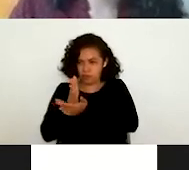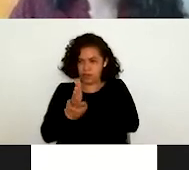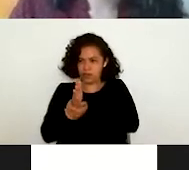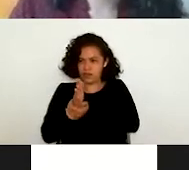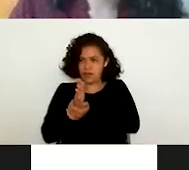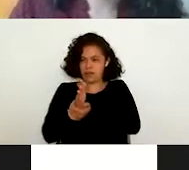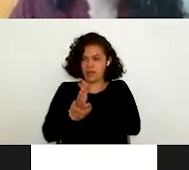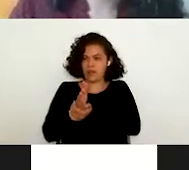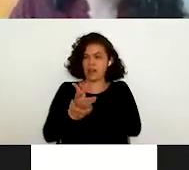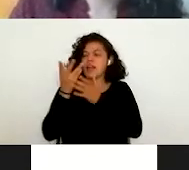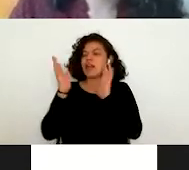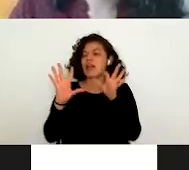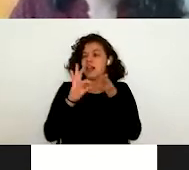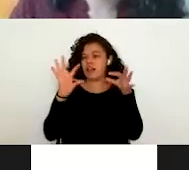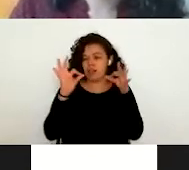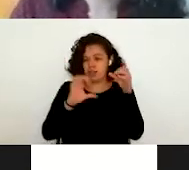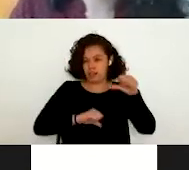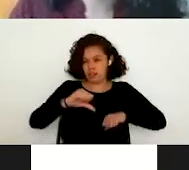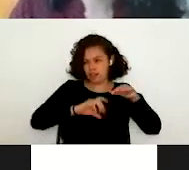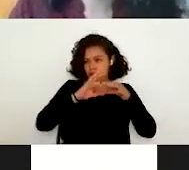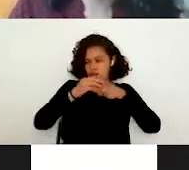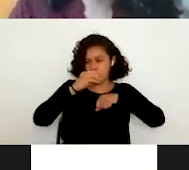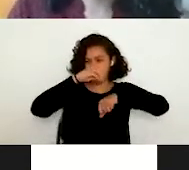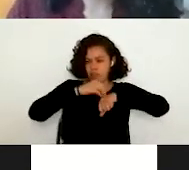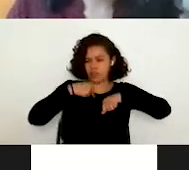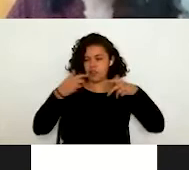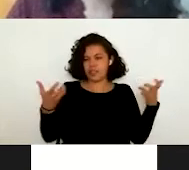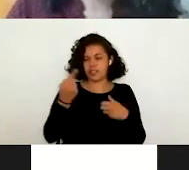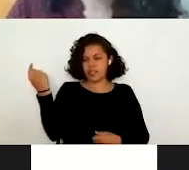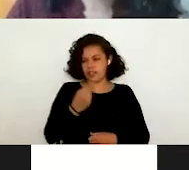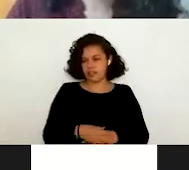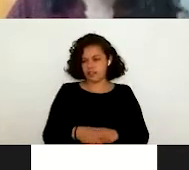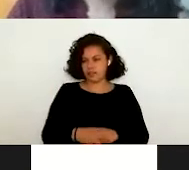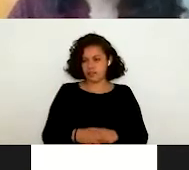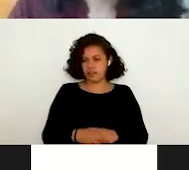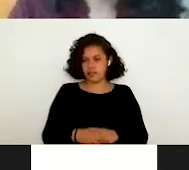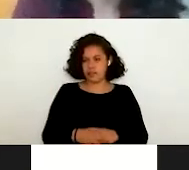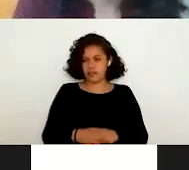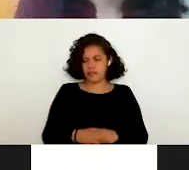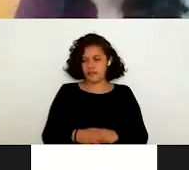de las actividades es cuando yo voy a poner qué voy a hacer, qué es lo que voy a hacer